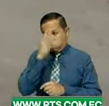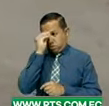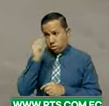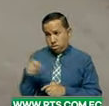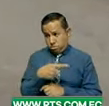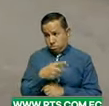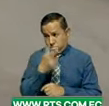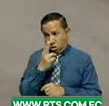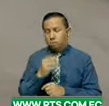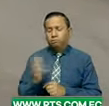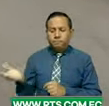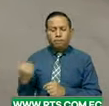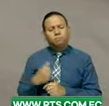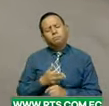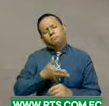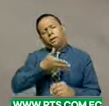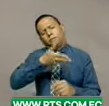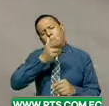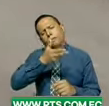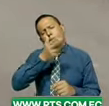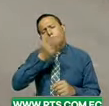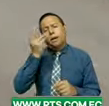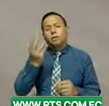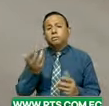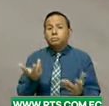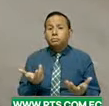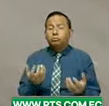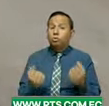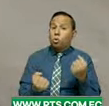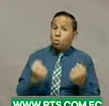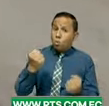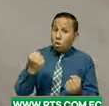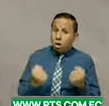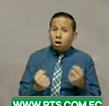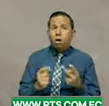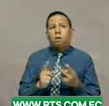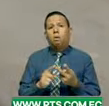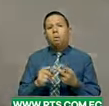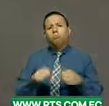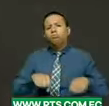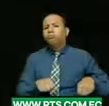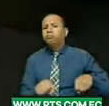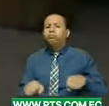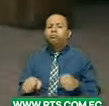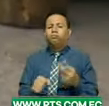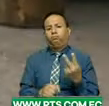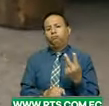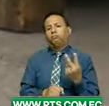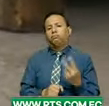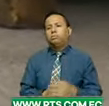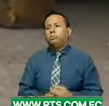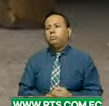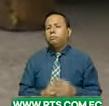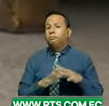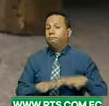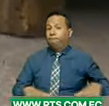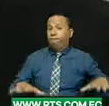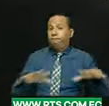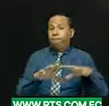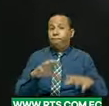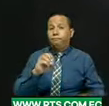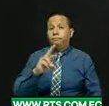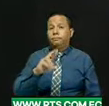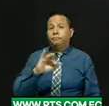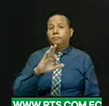Presuntamente han participado un auto y una motocicleta. En la cooperativa Cristal del Guasmo